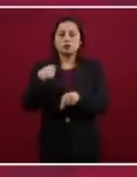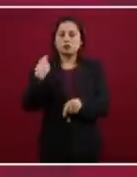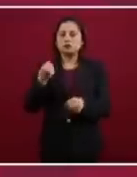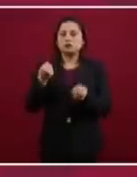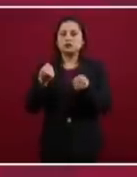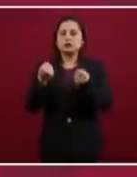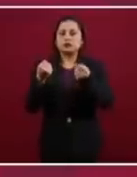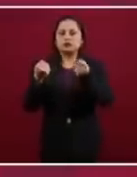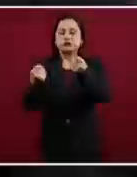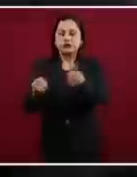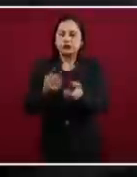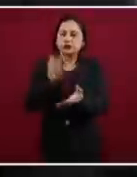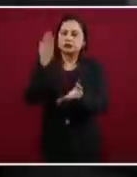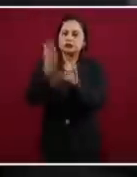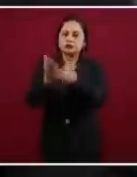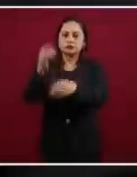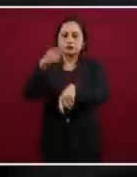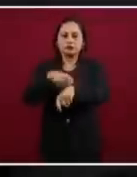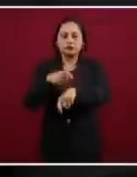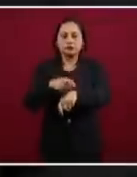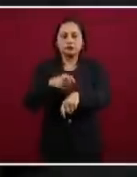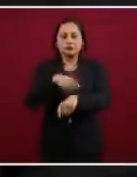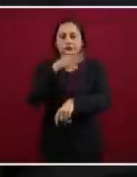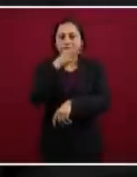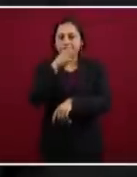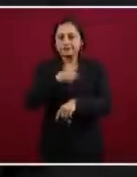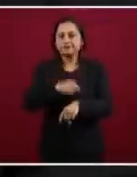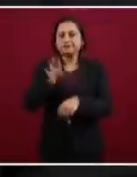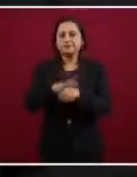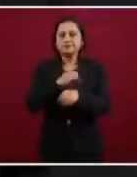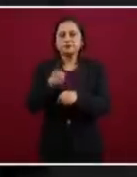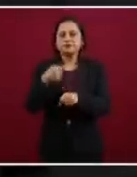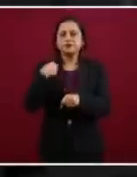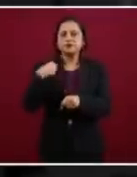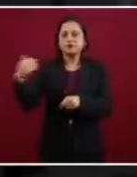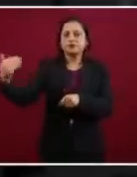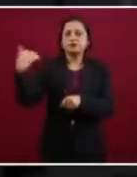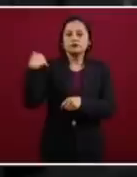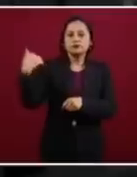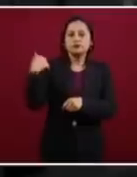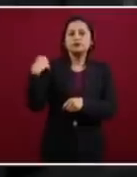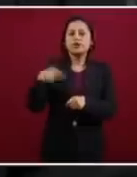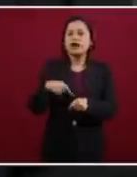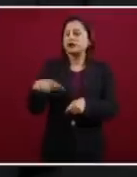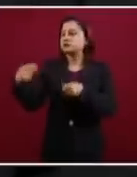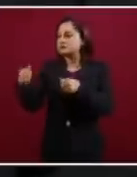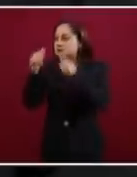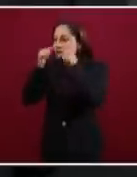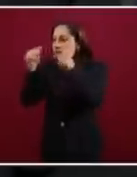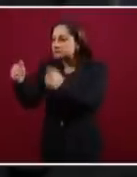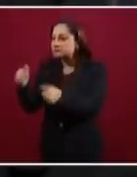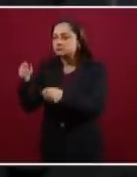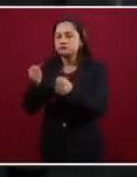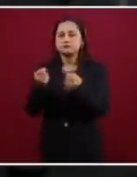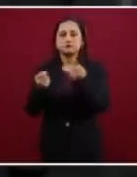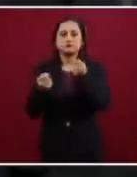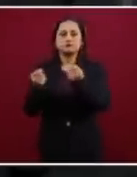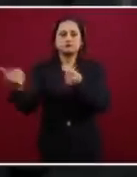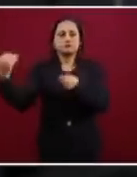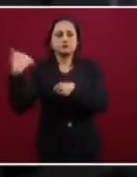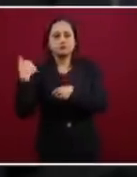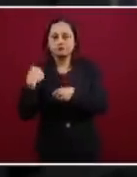porque me paran y voy escuchando a todos o sea todo el que me quiere ver